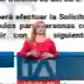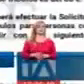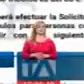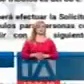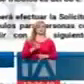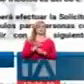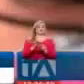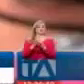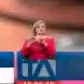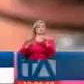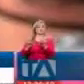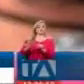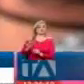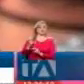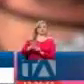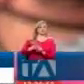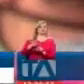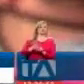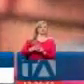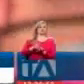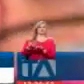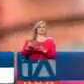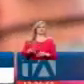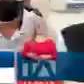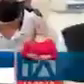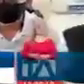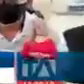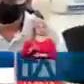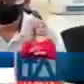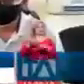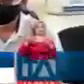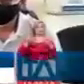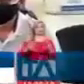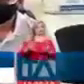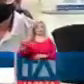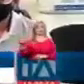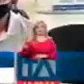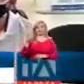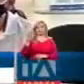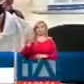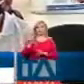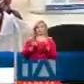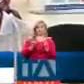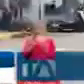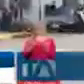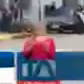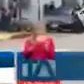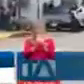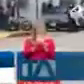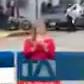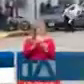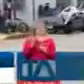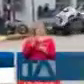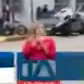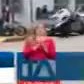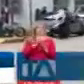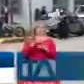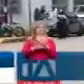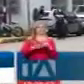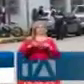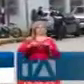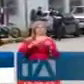teletrabajo y cobra su sueldo en este hospital. Desde la gerencia confirman que a ellos y cuatro personas más se les inició sumarios administrativos